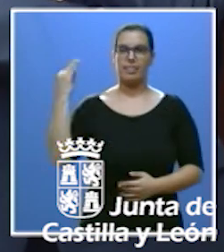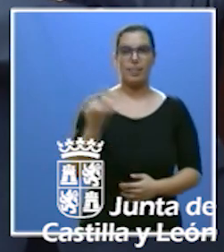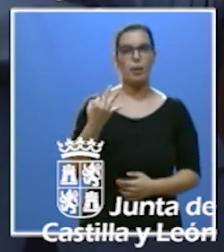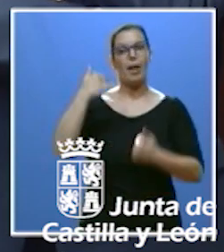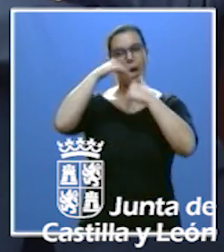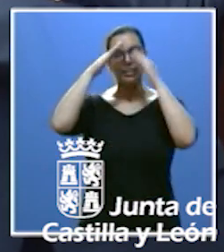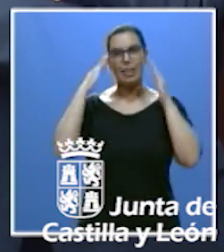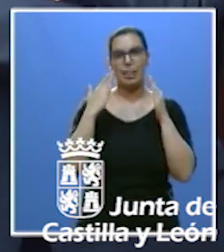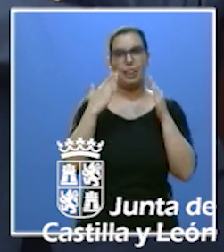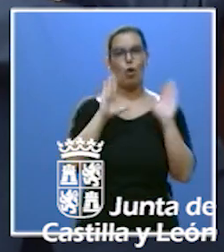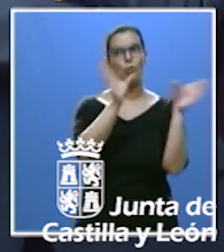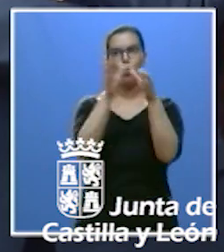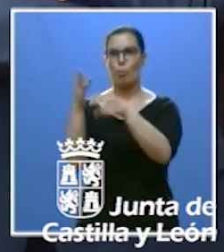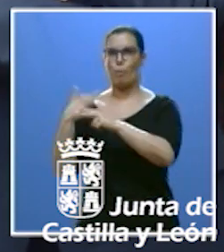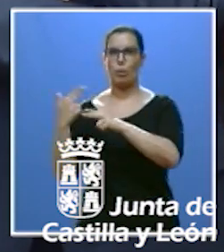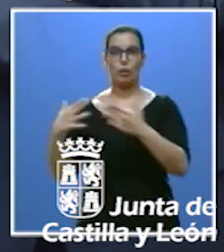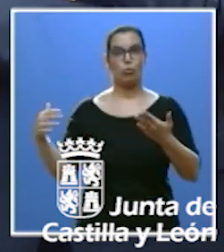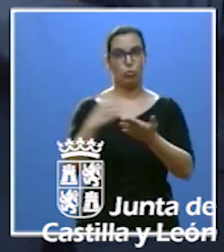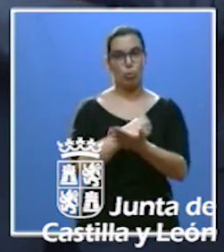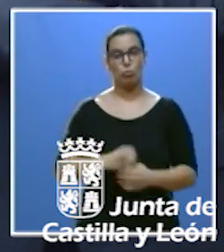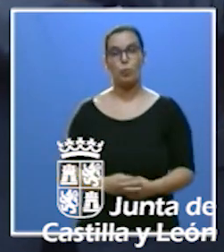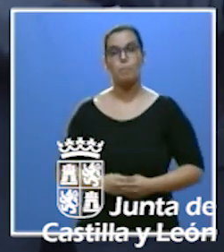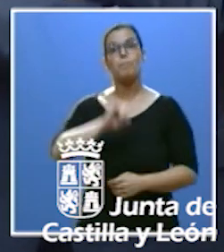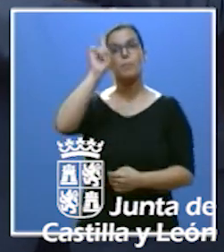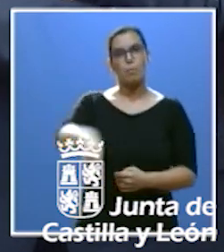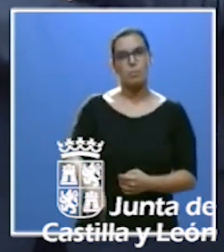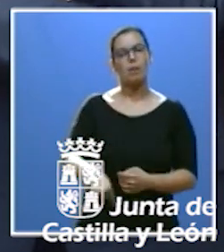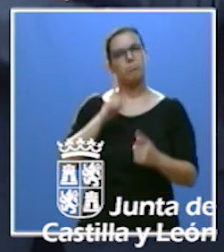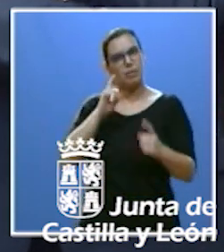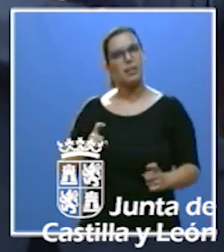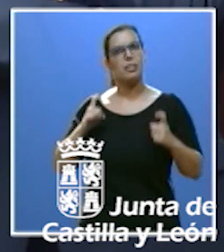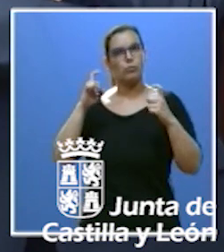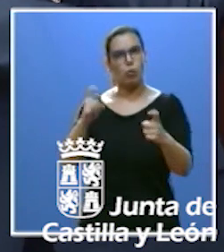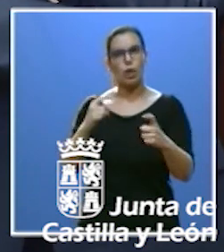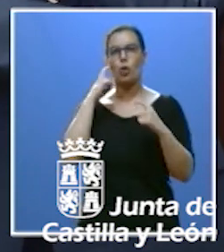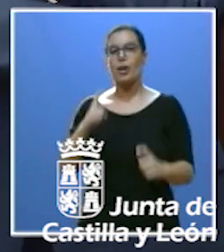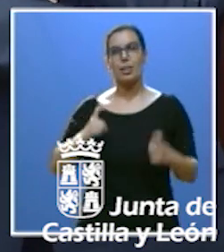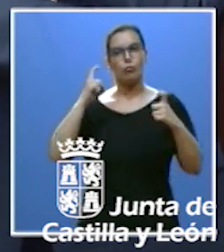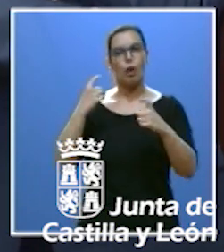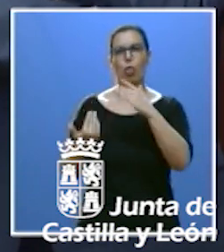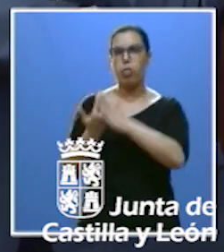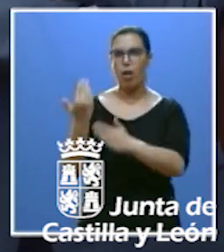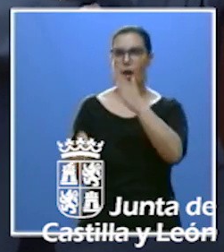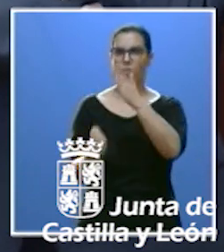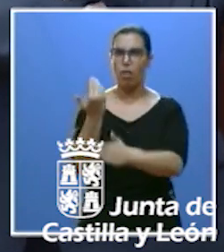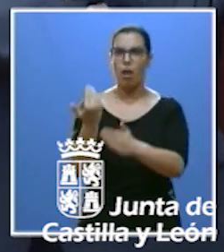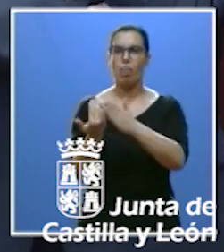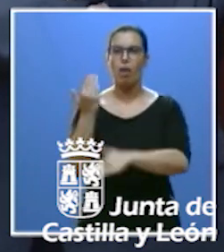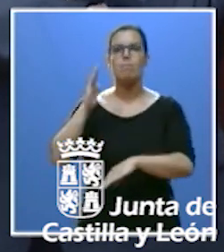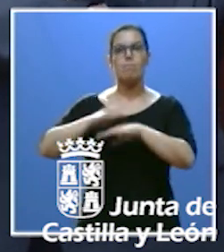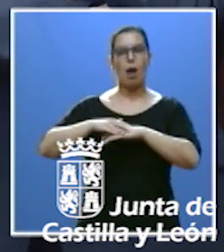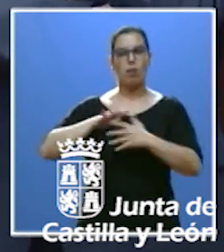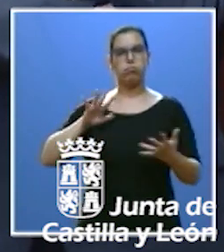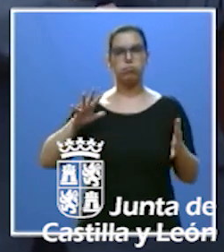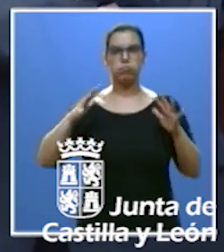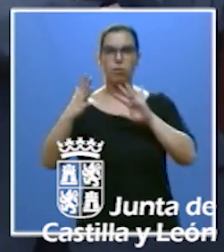a los diferentes grupos políticos. Exige también un esfuerzo diario por avanzar en los acuerdos más